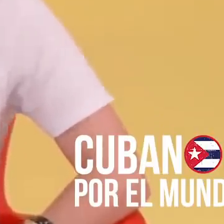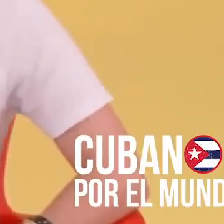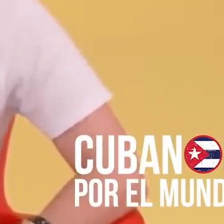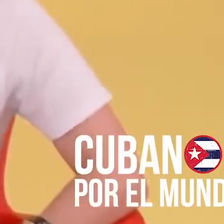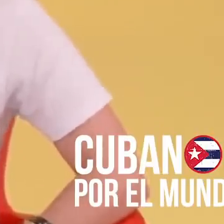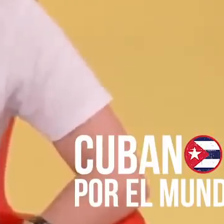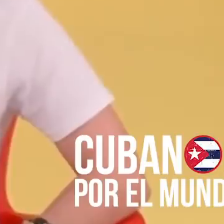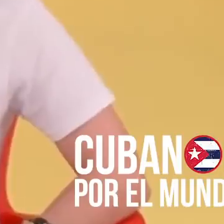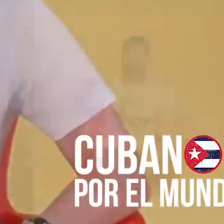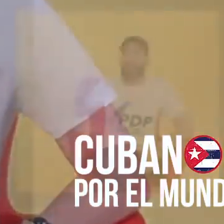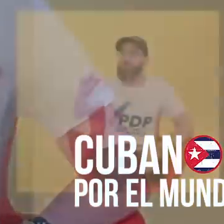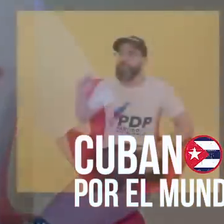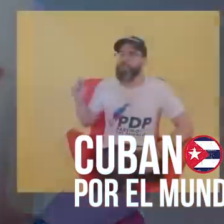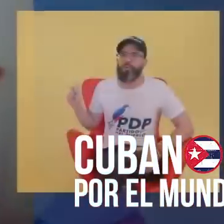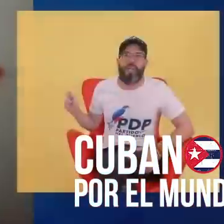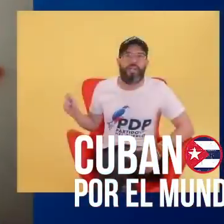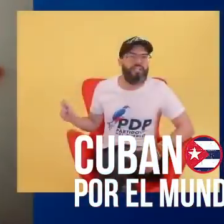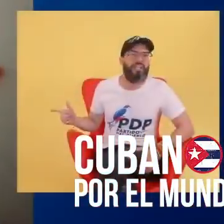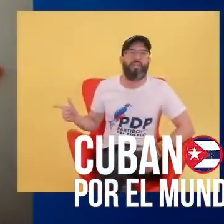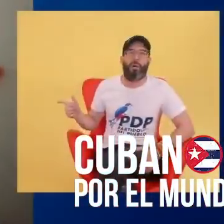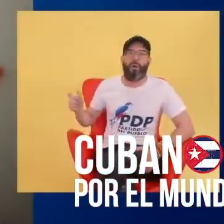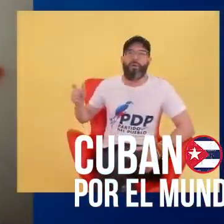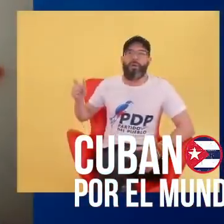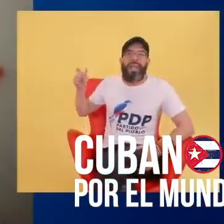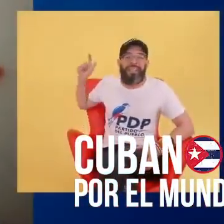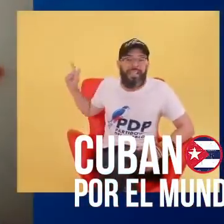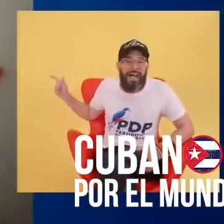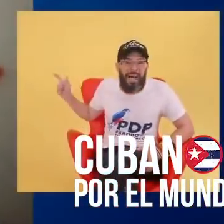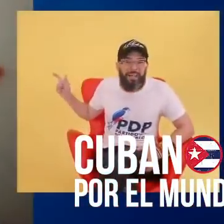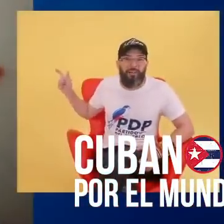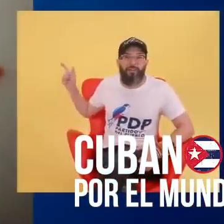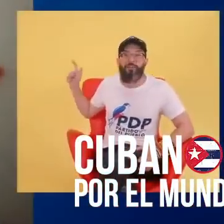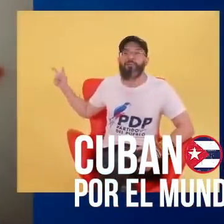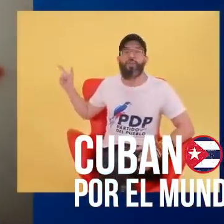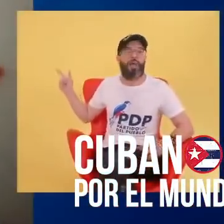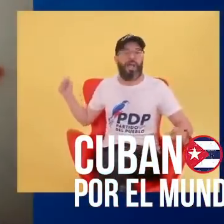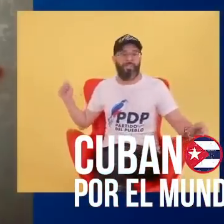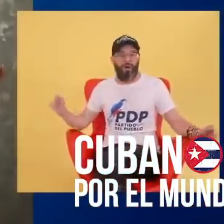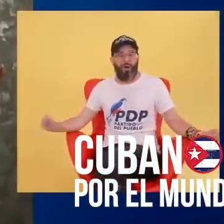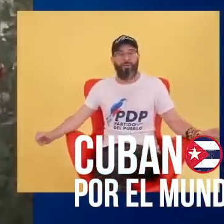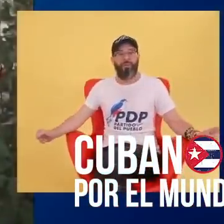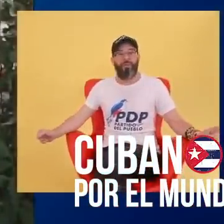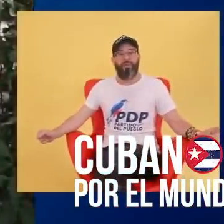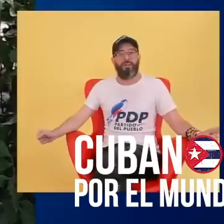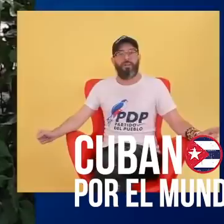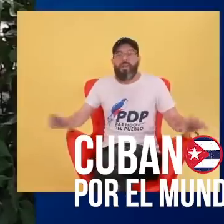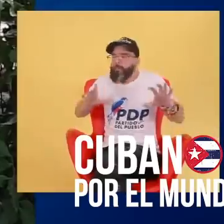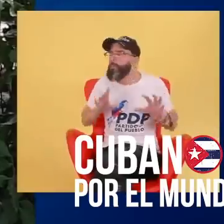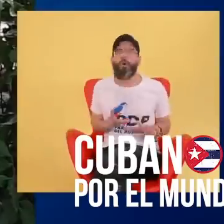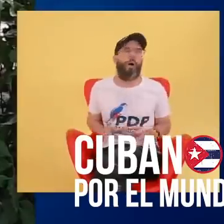cabo la UNPACU, el Proyecto San Isidro, está funcionando.